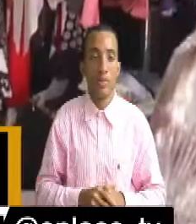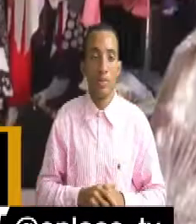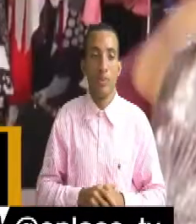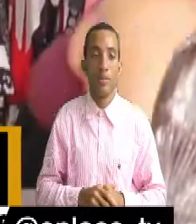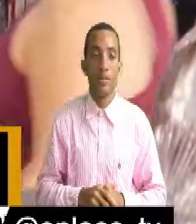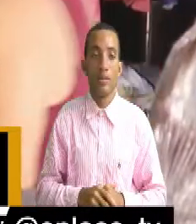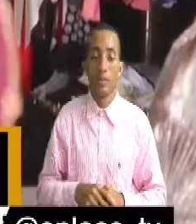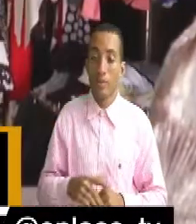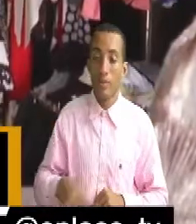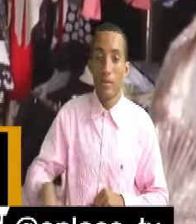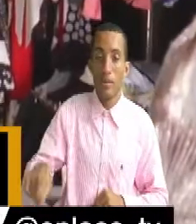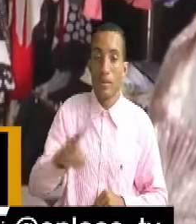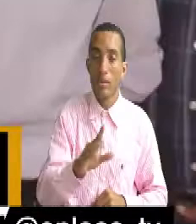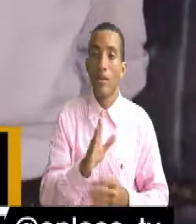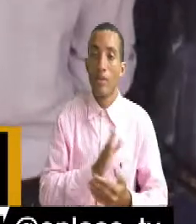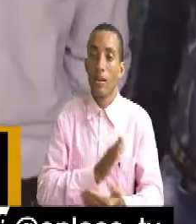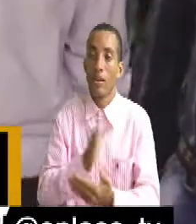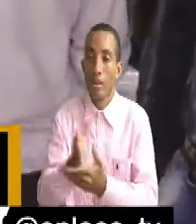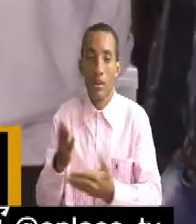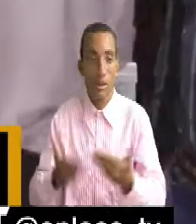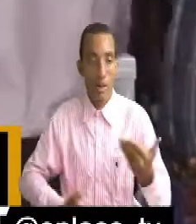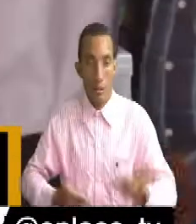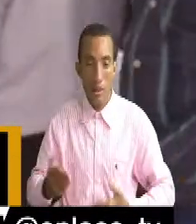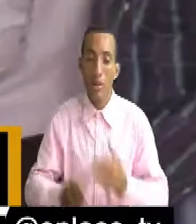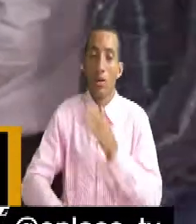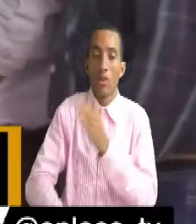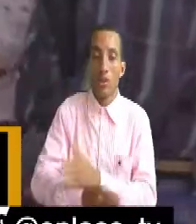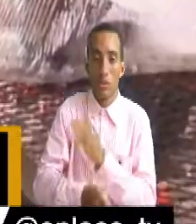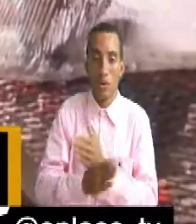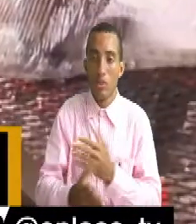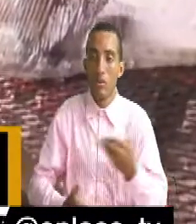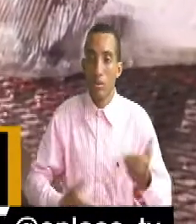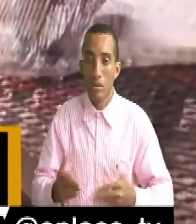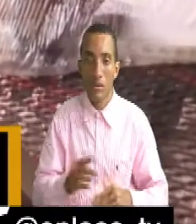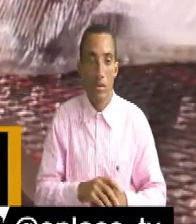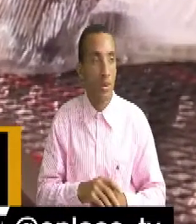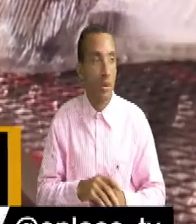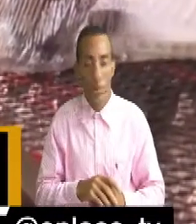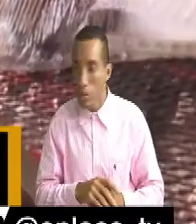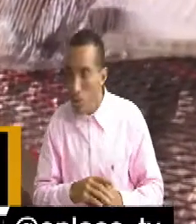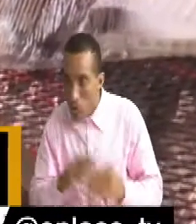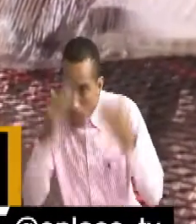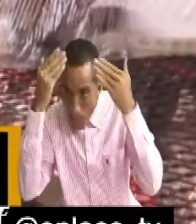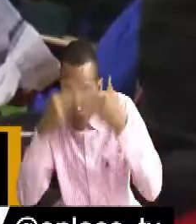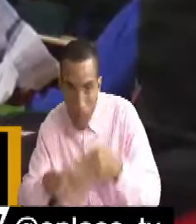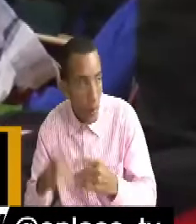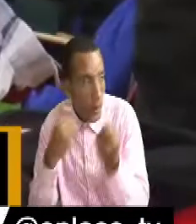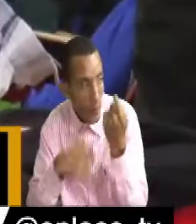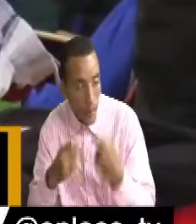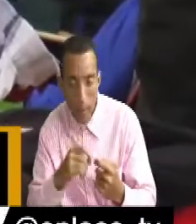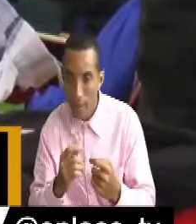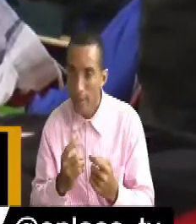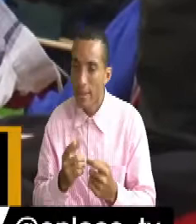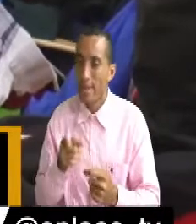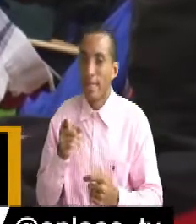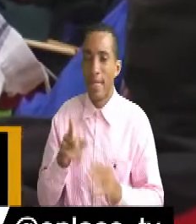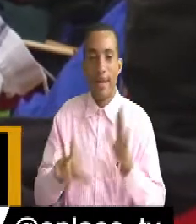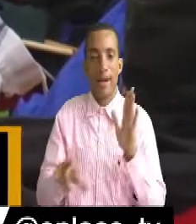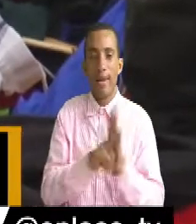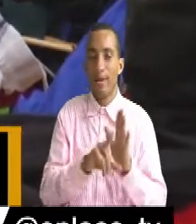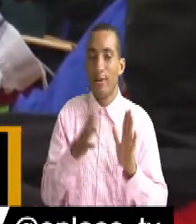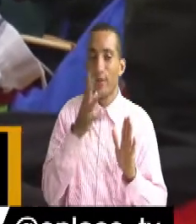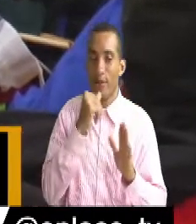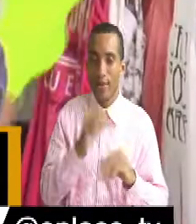Los operativos a locales comerciales continuarán, según las autoridades. Con ello buscan combatir el contrabando o la venta de mercancía, la cual no